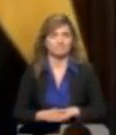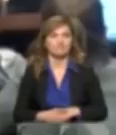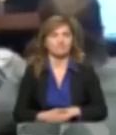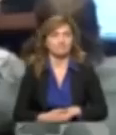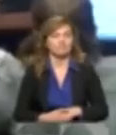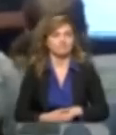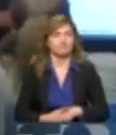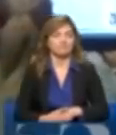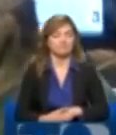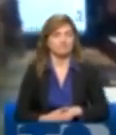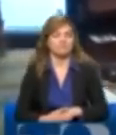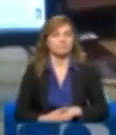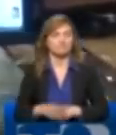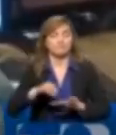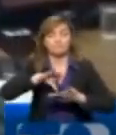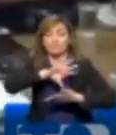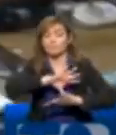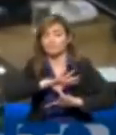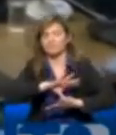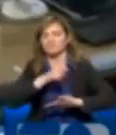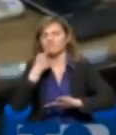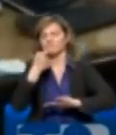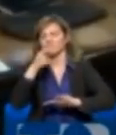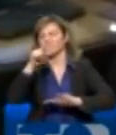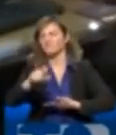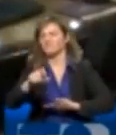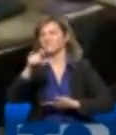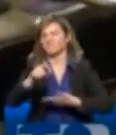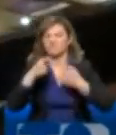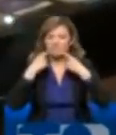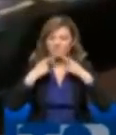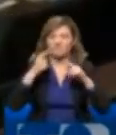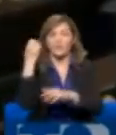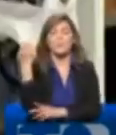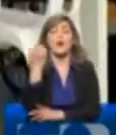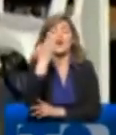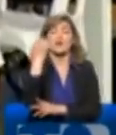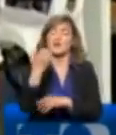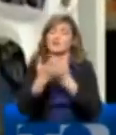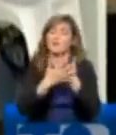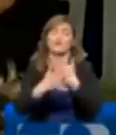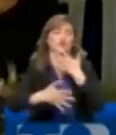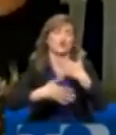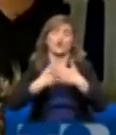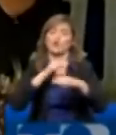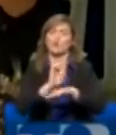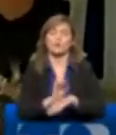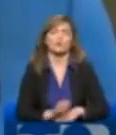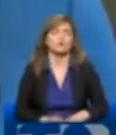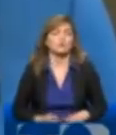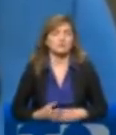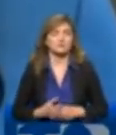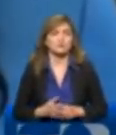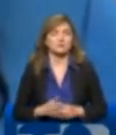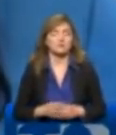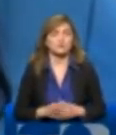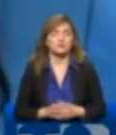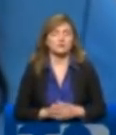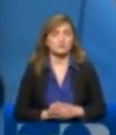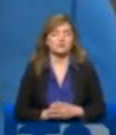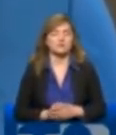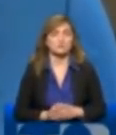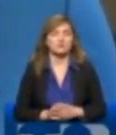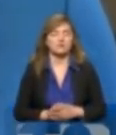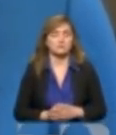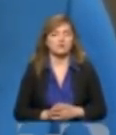días. Desde la Asamblea se cree que es necesaria la declaratoria de emergencia del sistema carcelario del país. Existe un informe